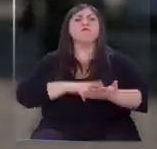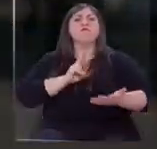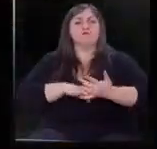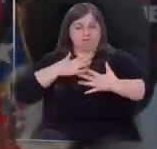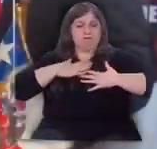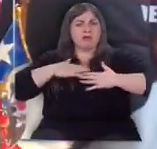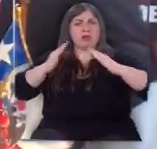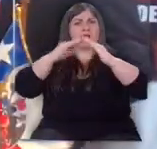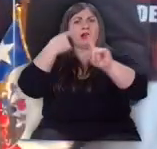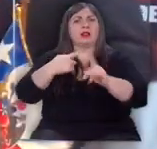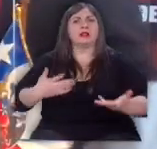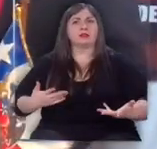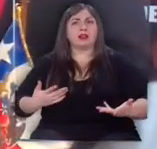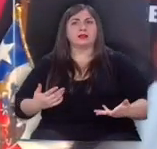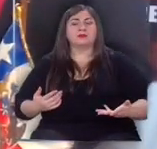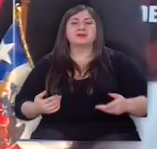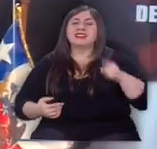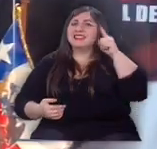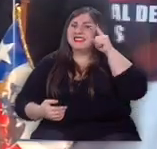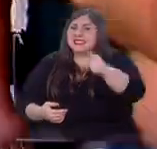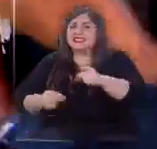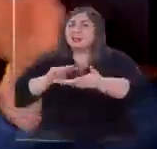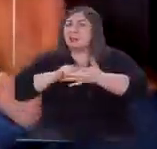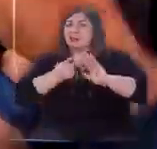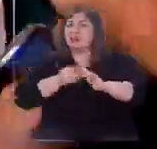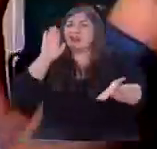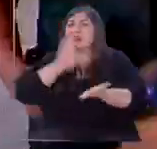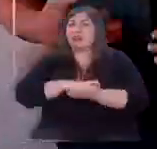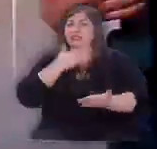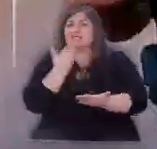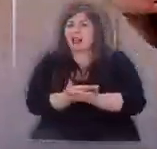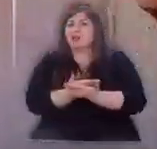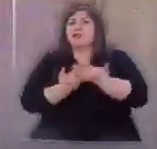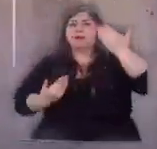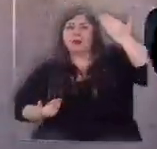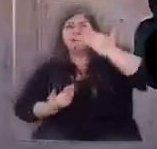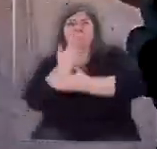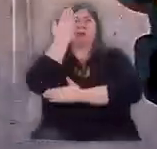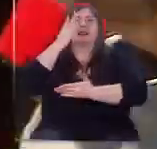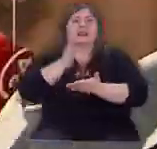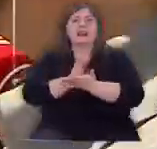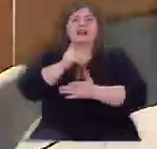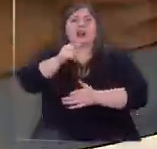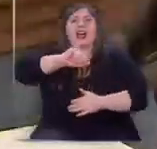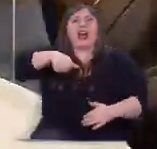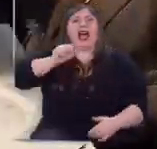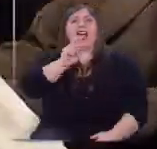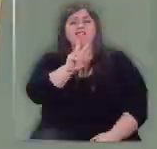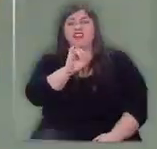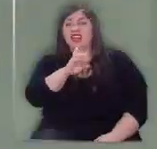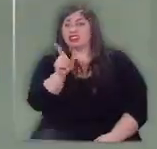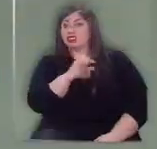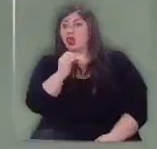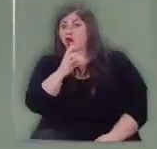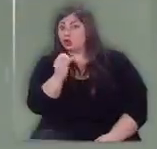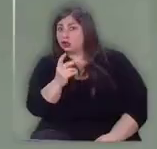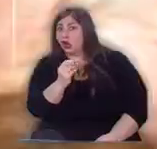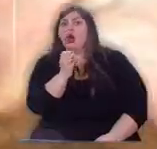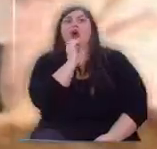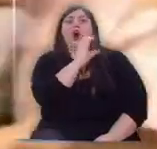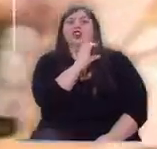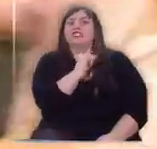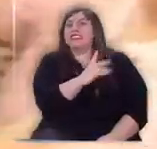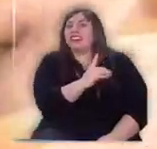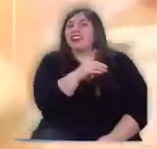de la iglesia. Y es en esta crisis sanitaria en donde han emergido figuras controvertidas como la de Javier Soto o la del pastor Cid, quien pese a